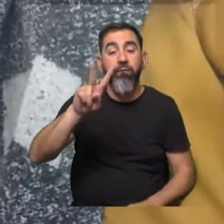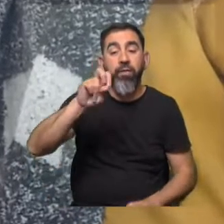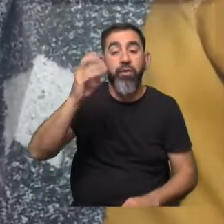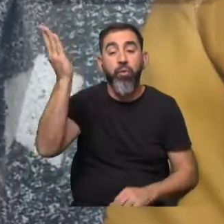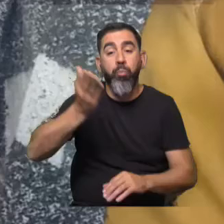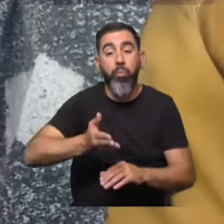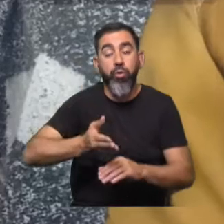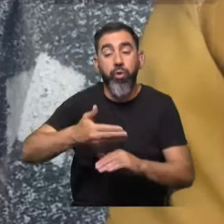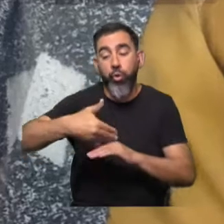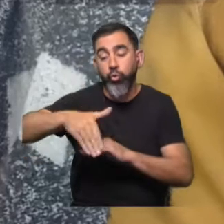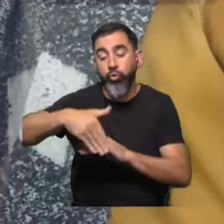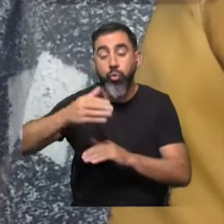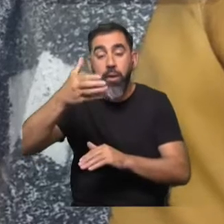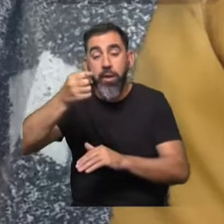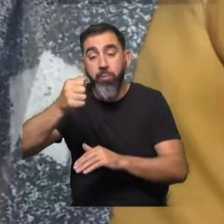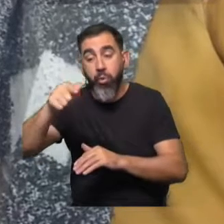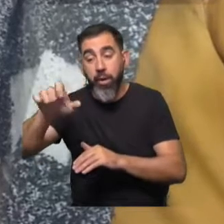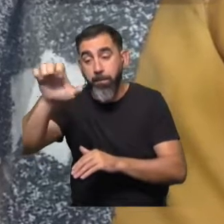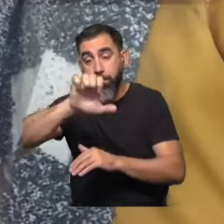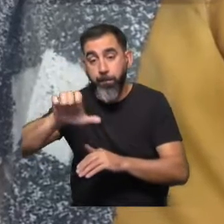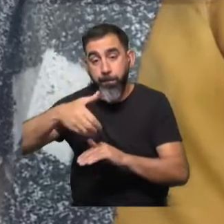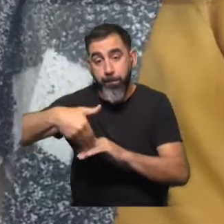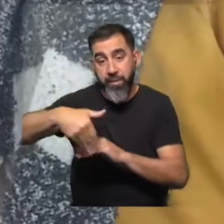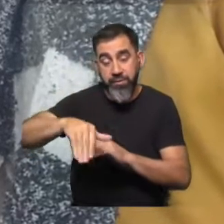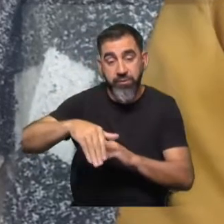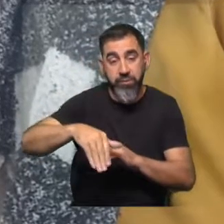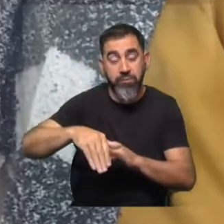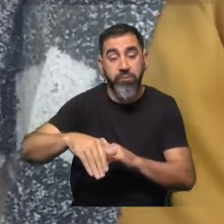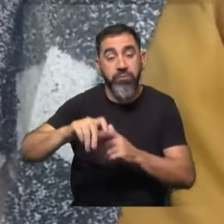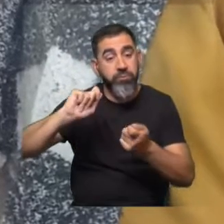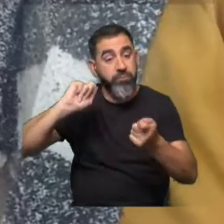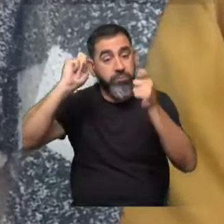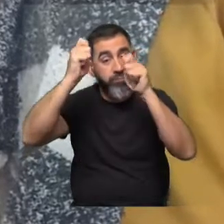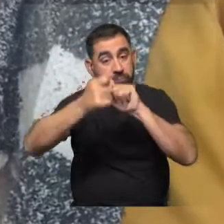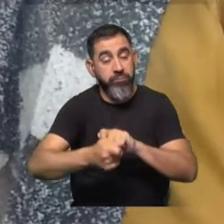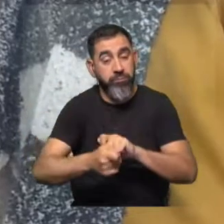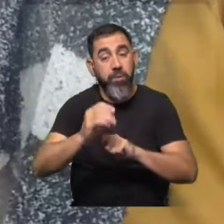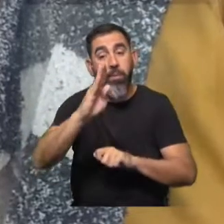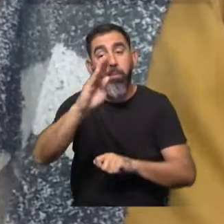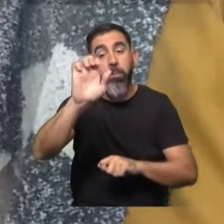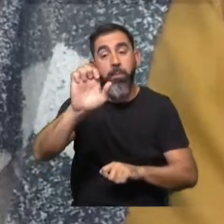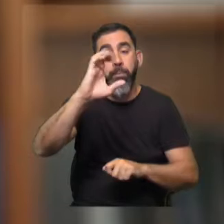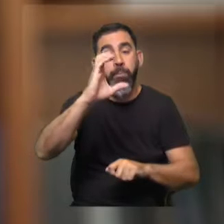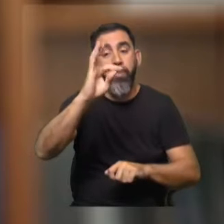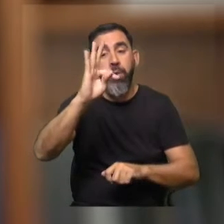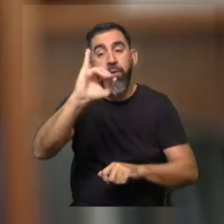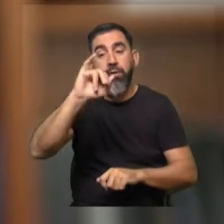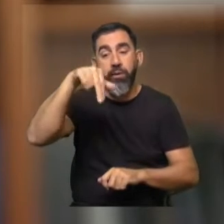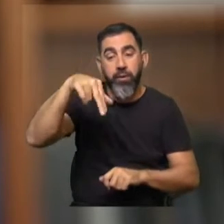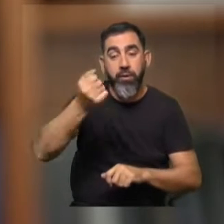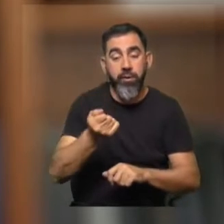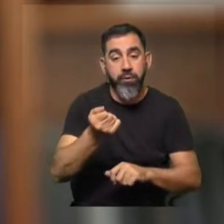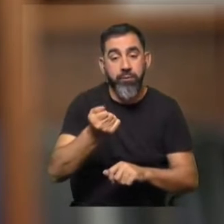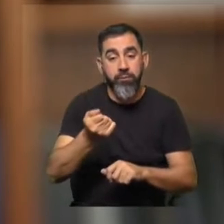los residuos de limón que esta empresa genera y transformarlos en pectina, que aproximadamente en